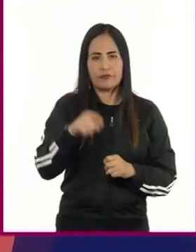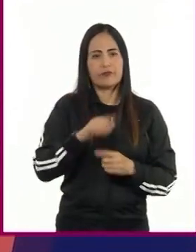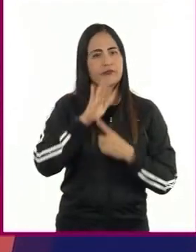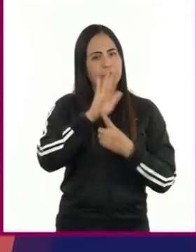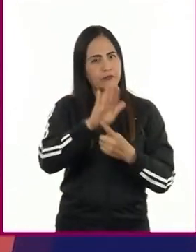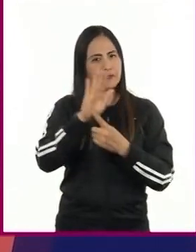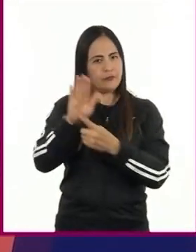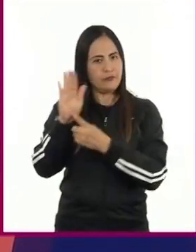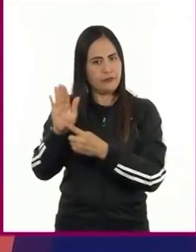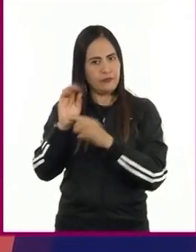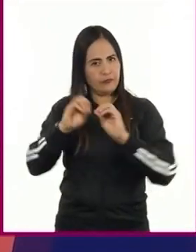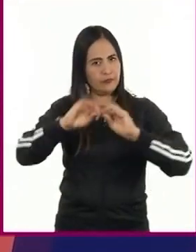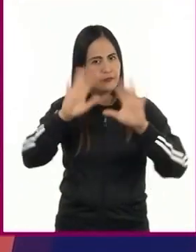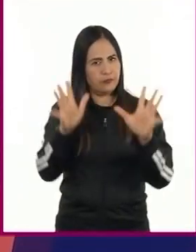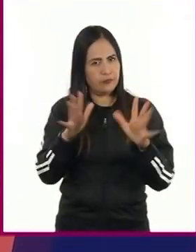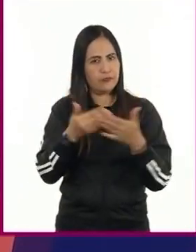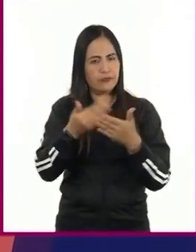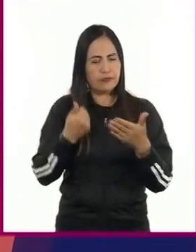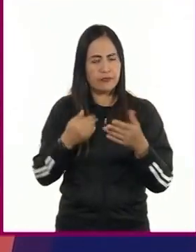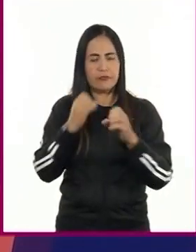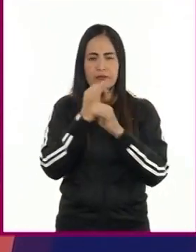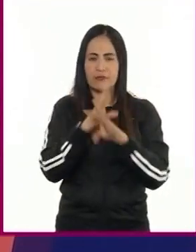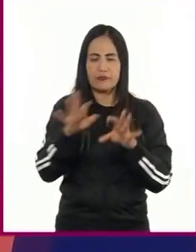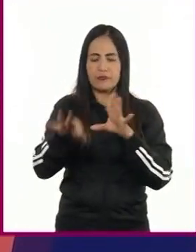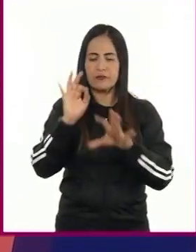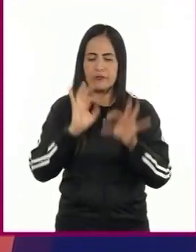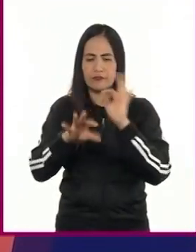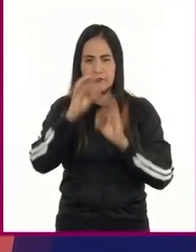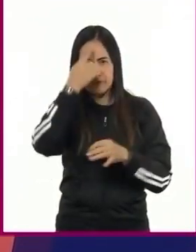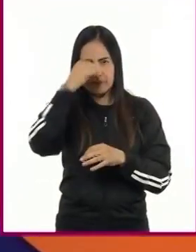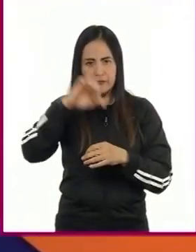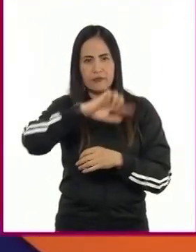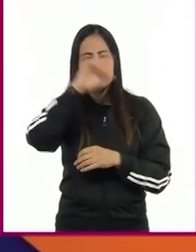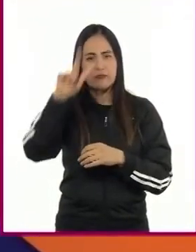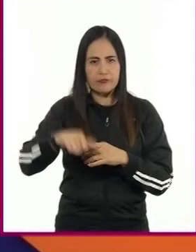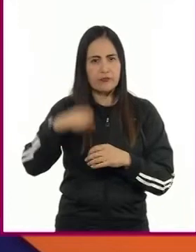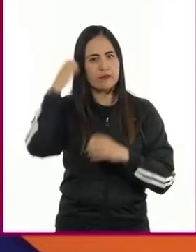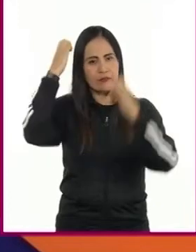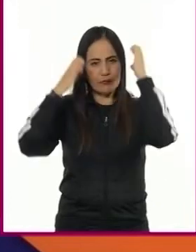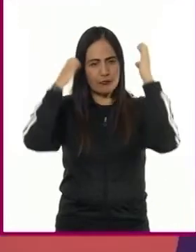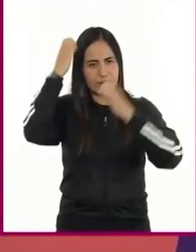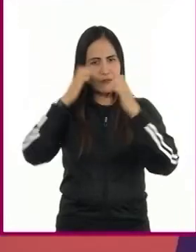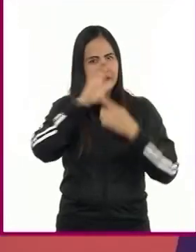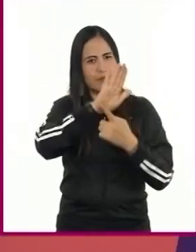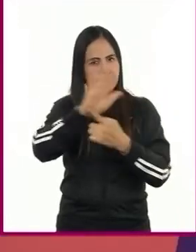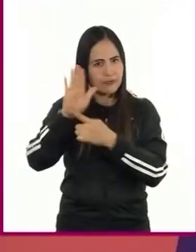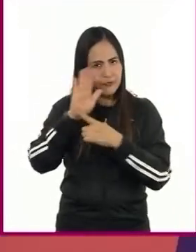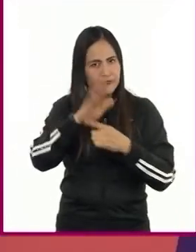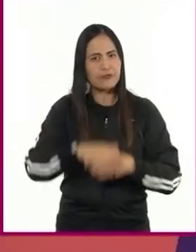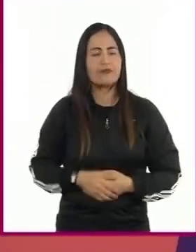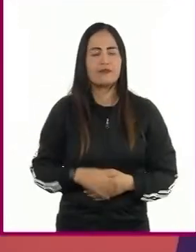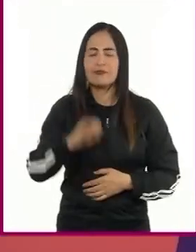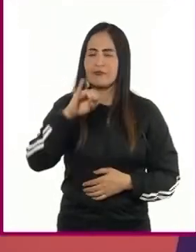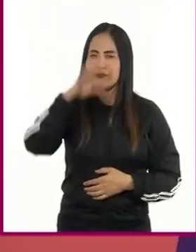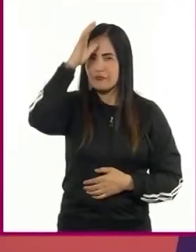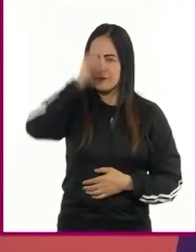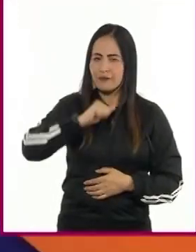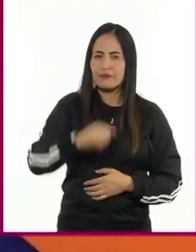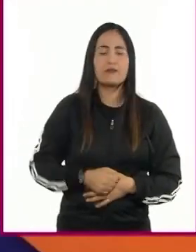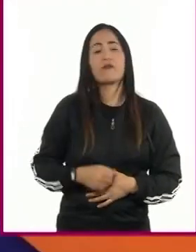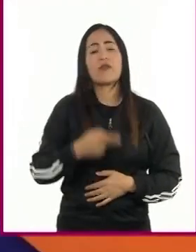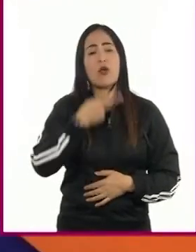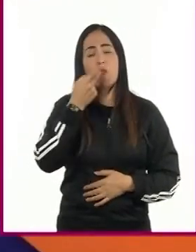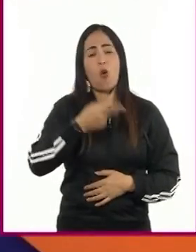propósito, elegir y seleccionar información para una exposición. Claro que sí, Daniel. La exposición oral es una